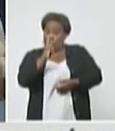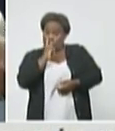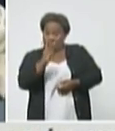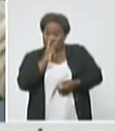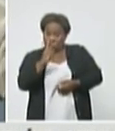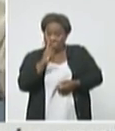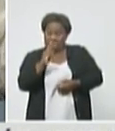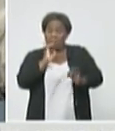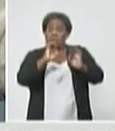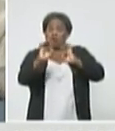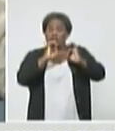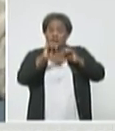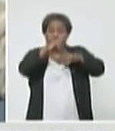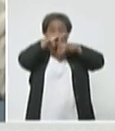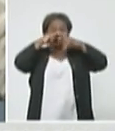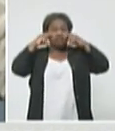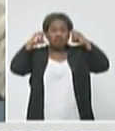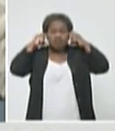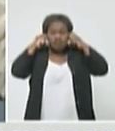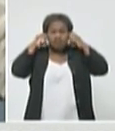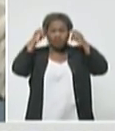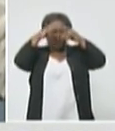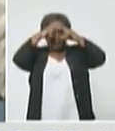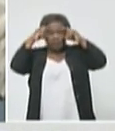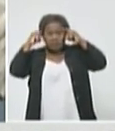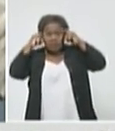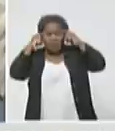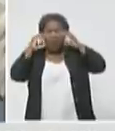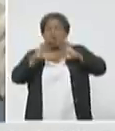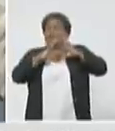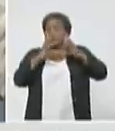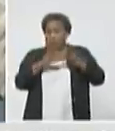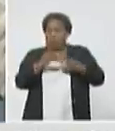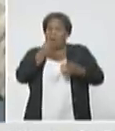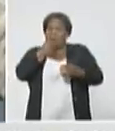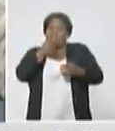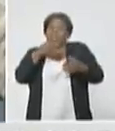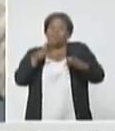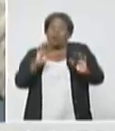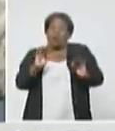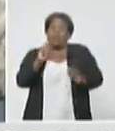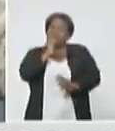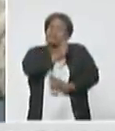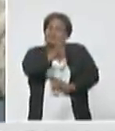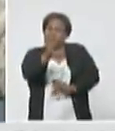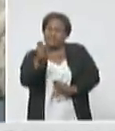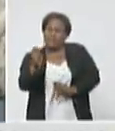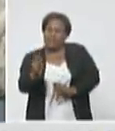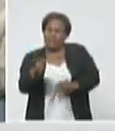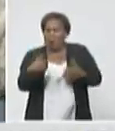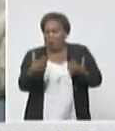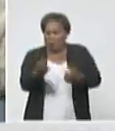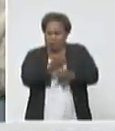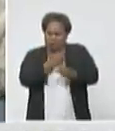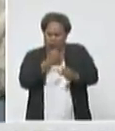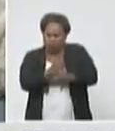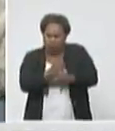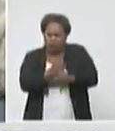protección que se garantizan y se les enseña a usarlo, eso tiene una cultura,